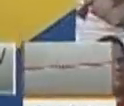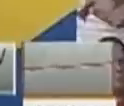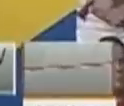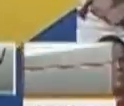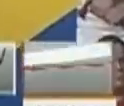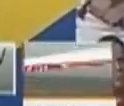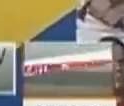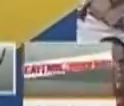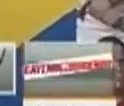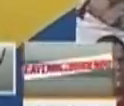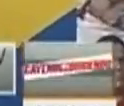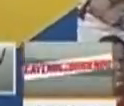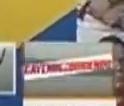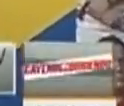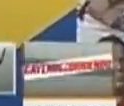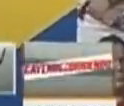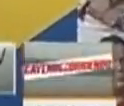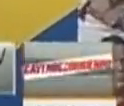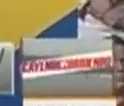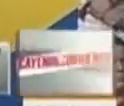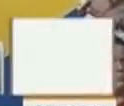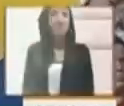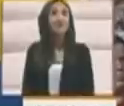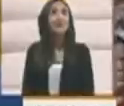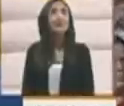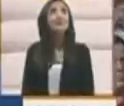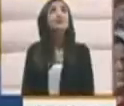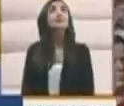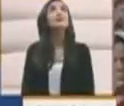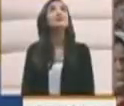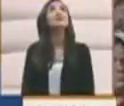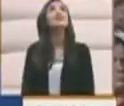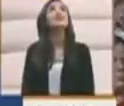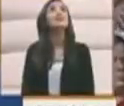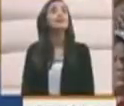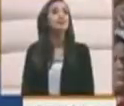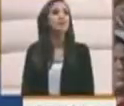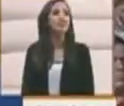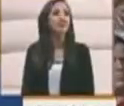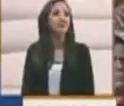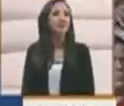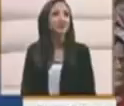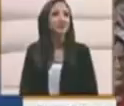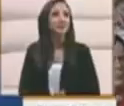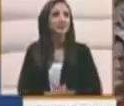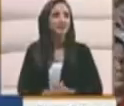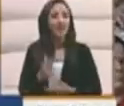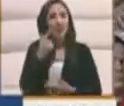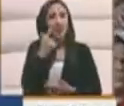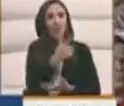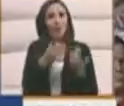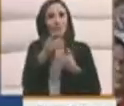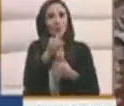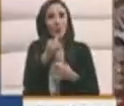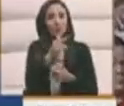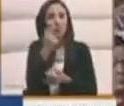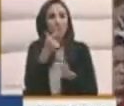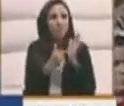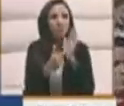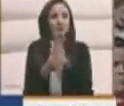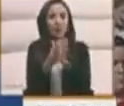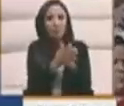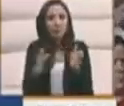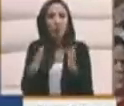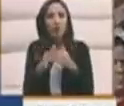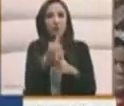Han entrado al país un grupo de mercenarios. Ya vamos a dar los datos en las próximas